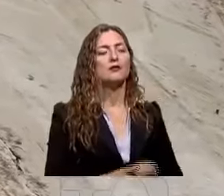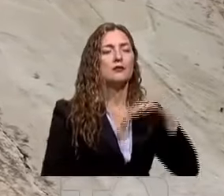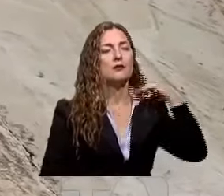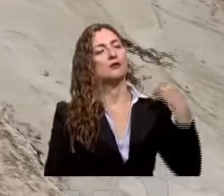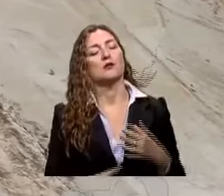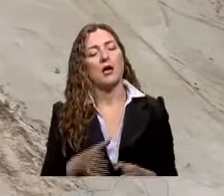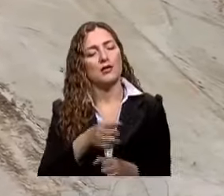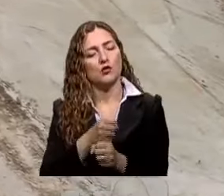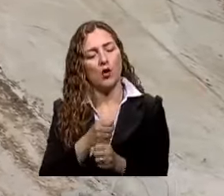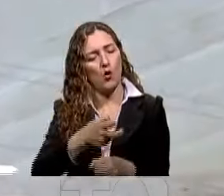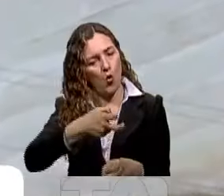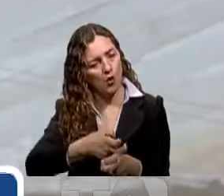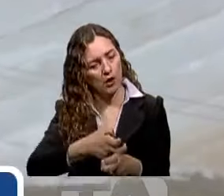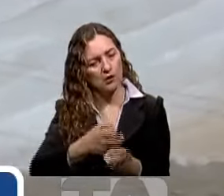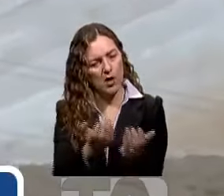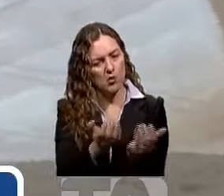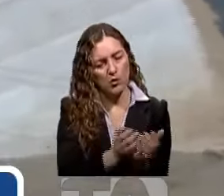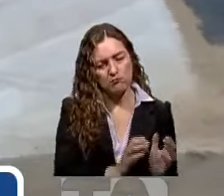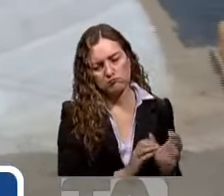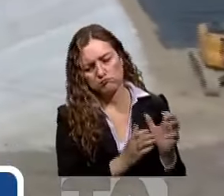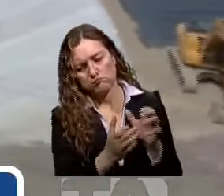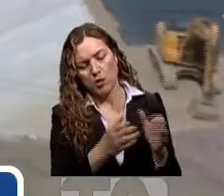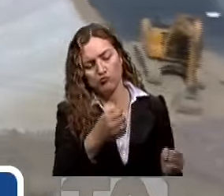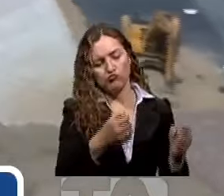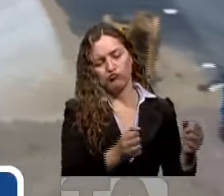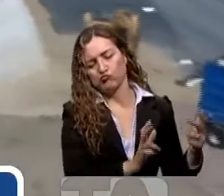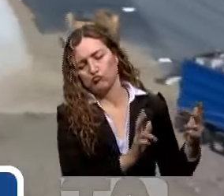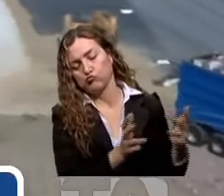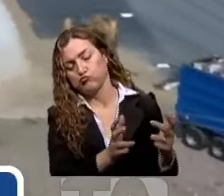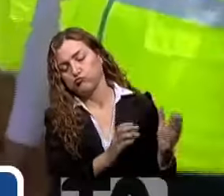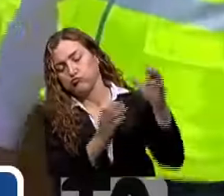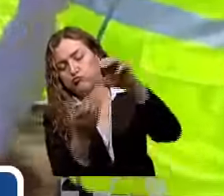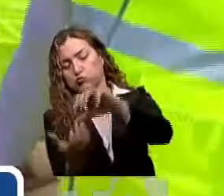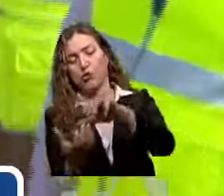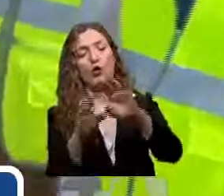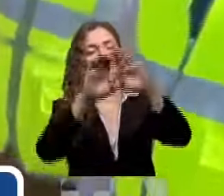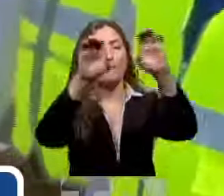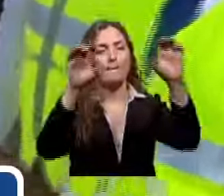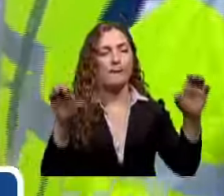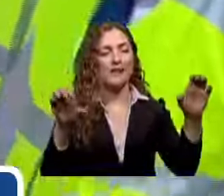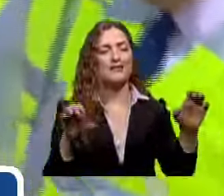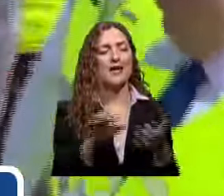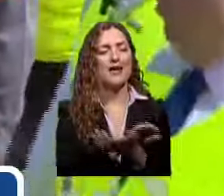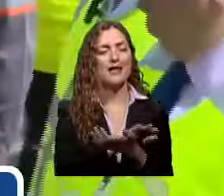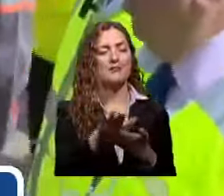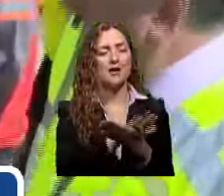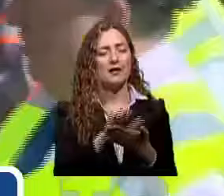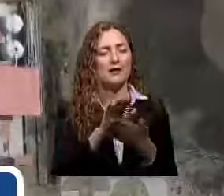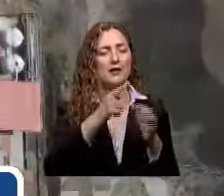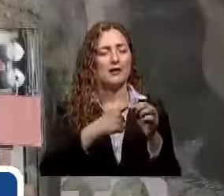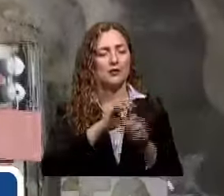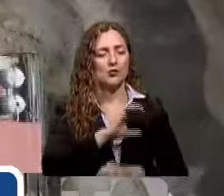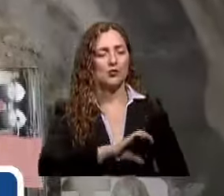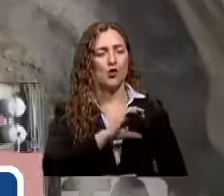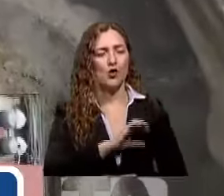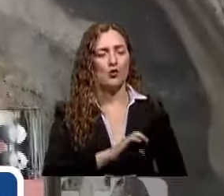para asegurar la correcta disposición de deshechos sólidos la empresa Metropolitana de gestión de residuos inauguró el cubeto 11